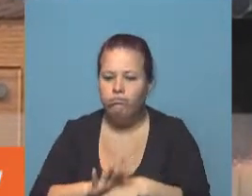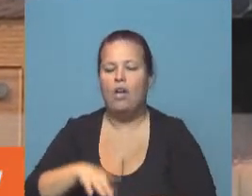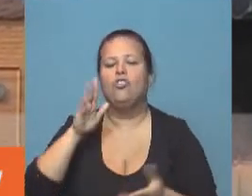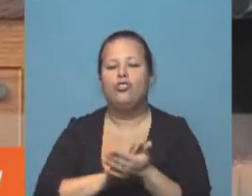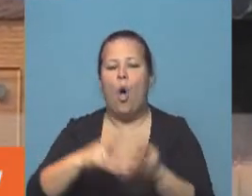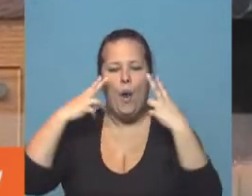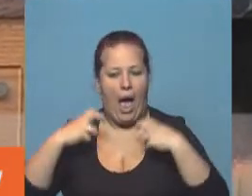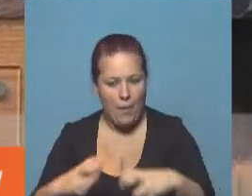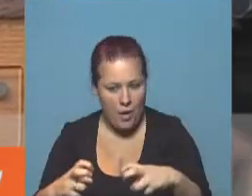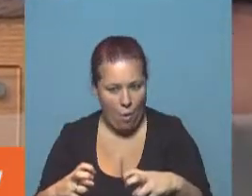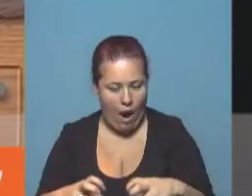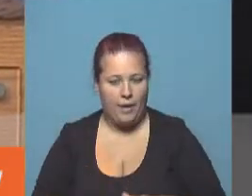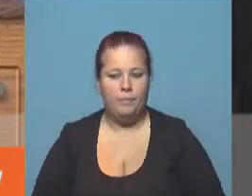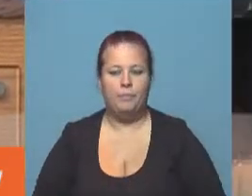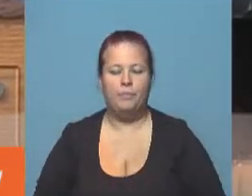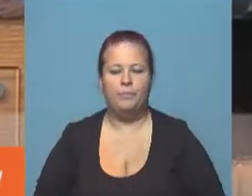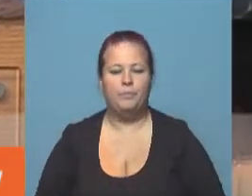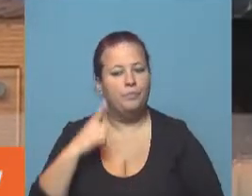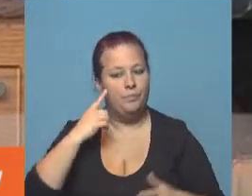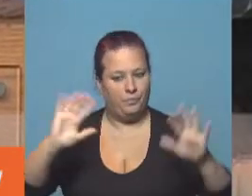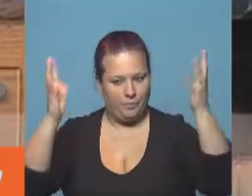la investigación.